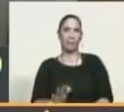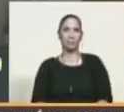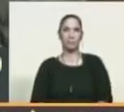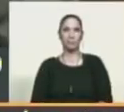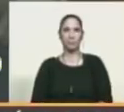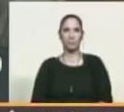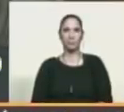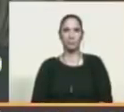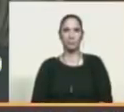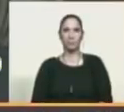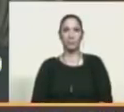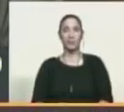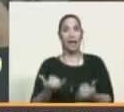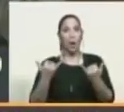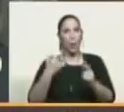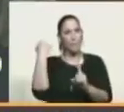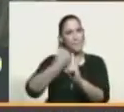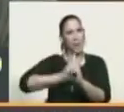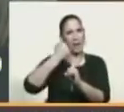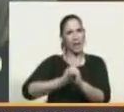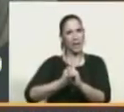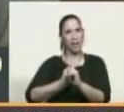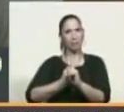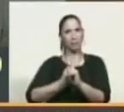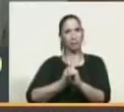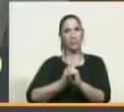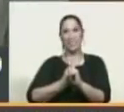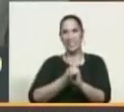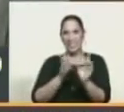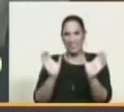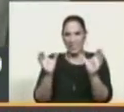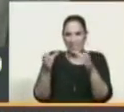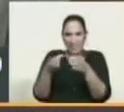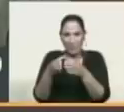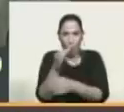O sea, ahora la pelea va a ser entre ellos.